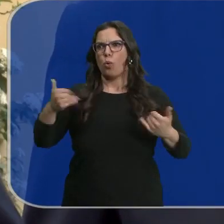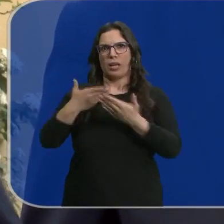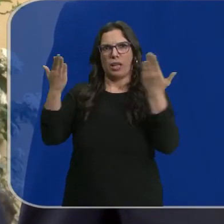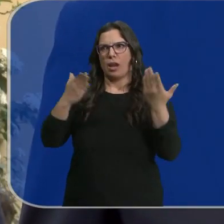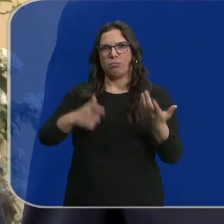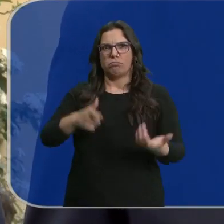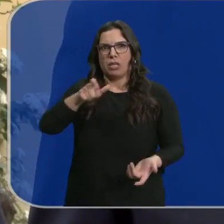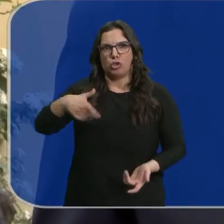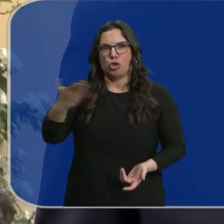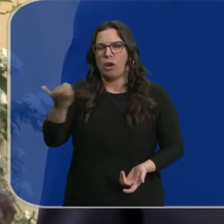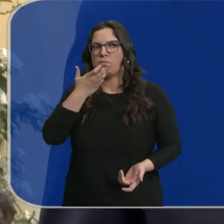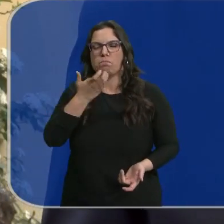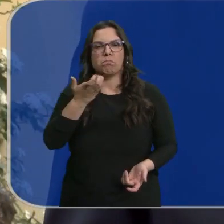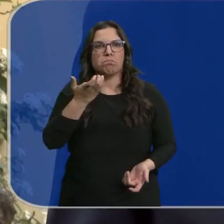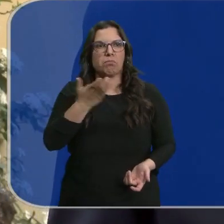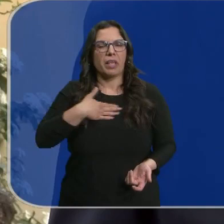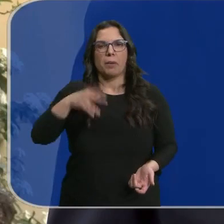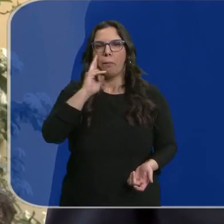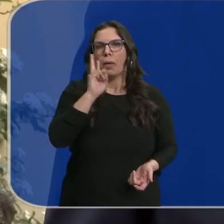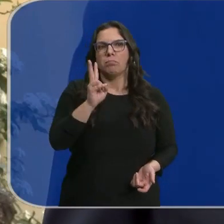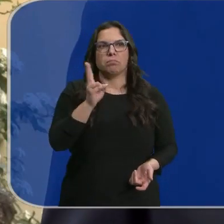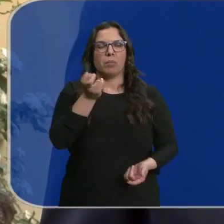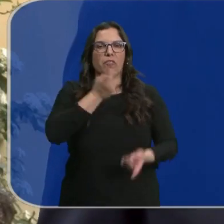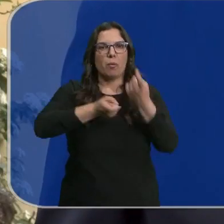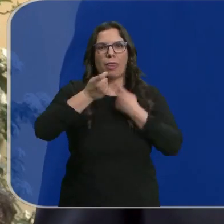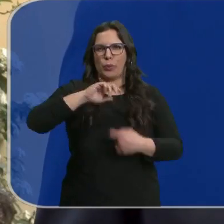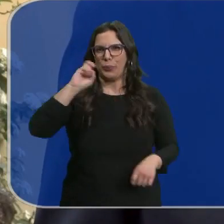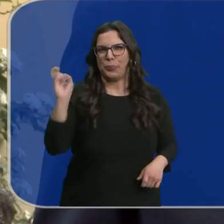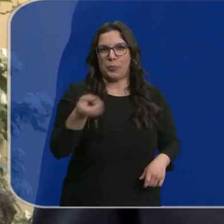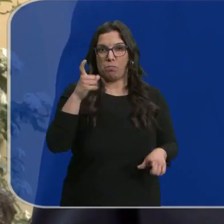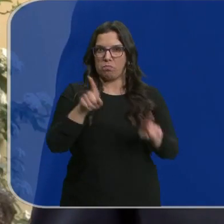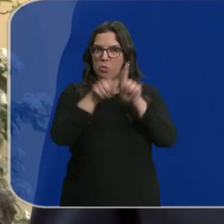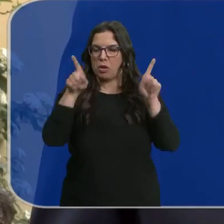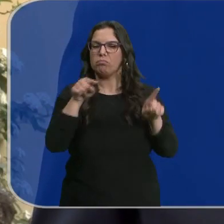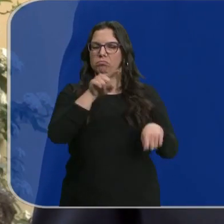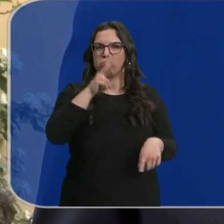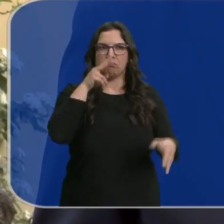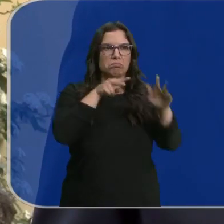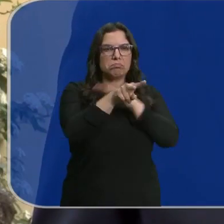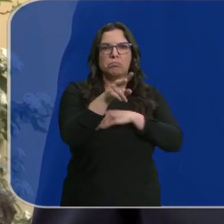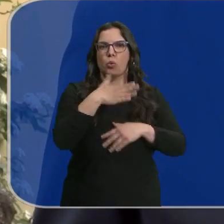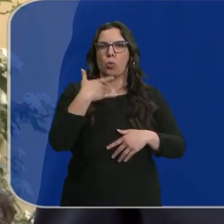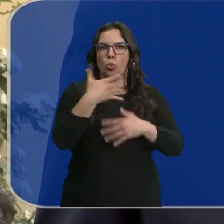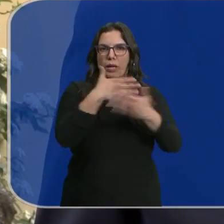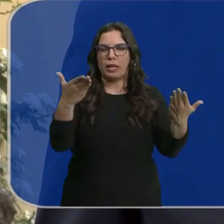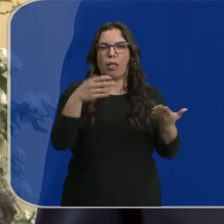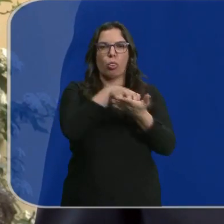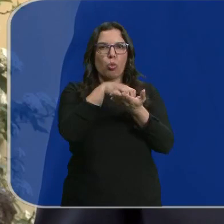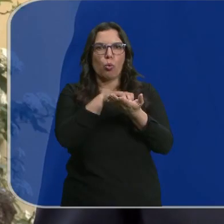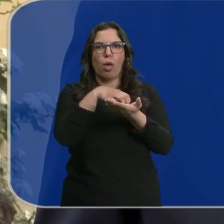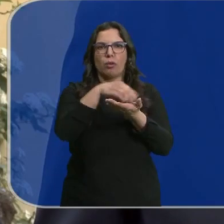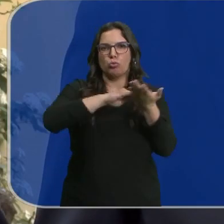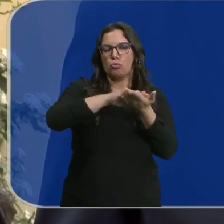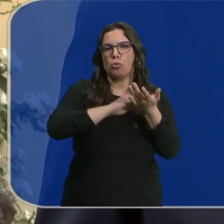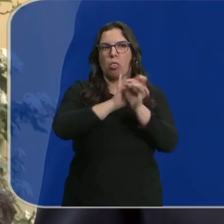pueda necesitar tener cualquier tipo de información y a partir de él obtener la resolución de posibles dudas que